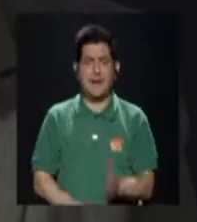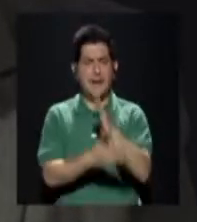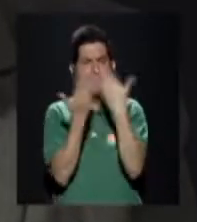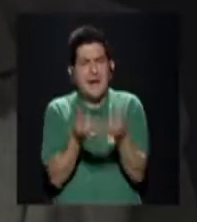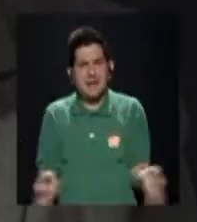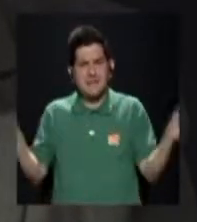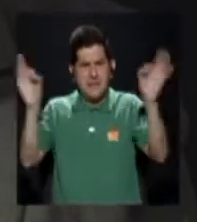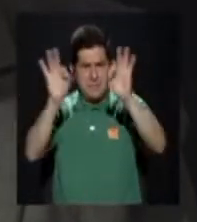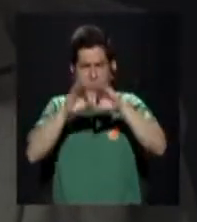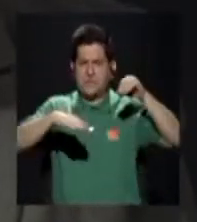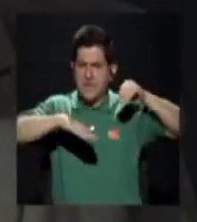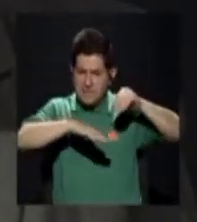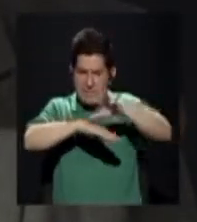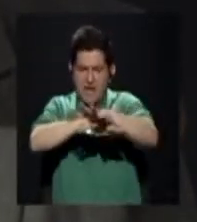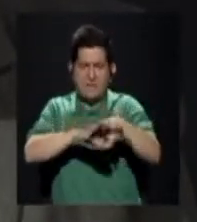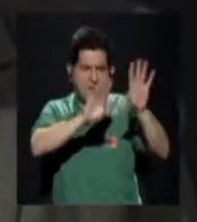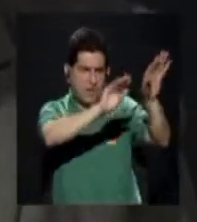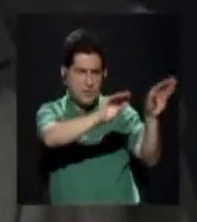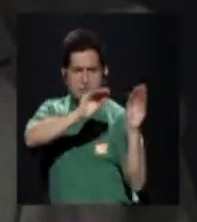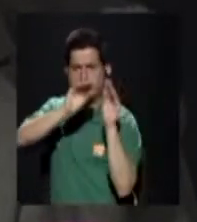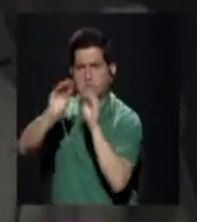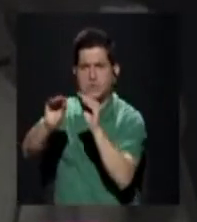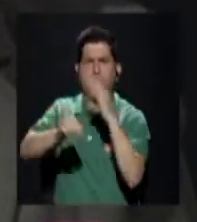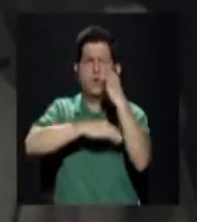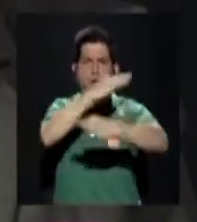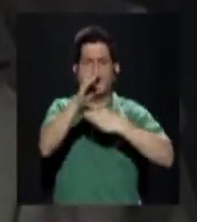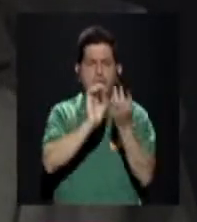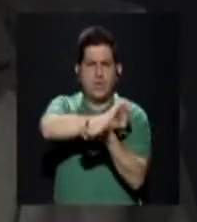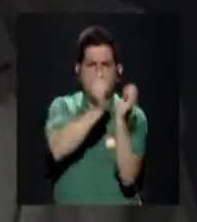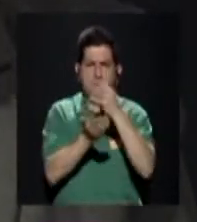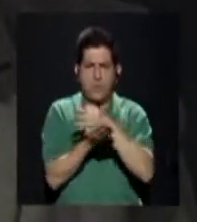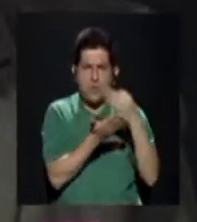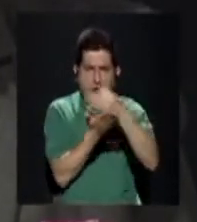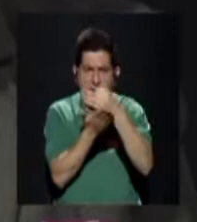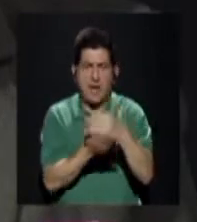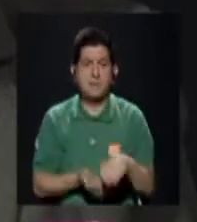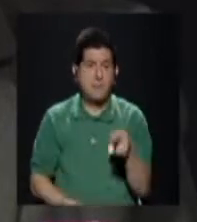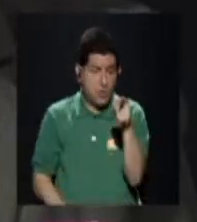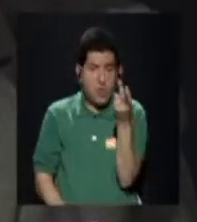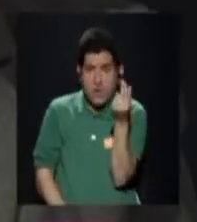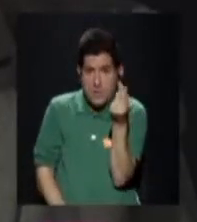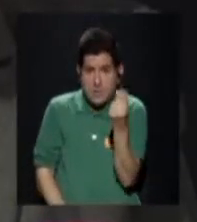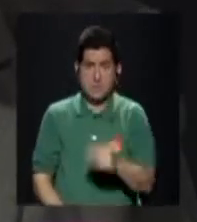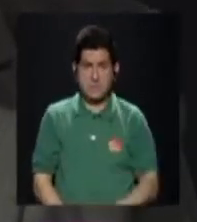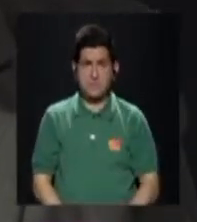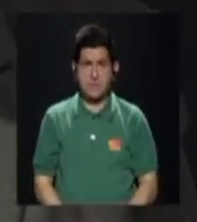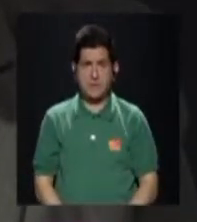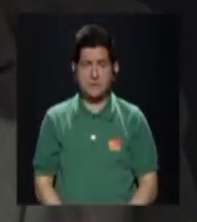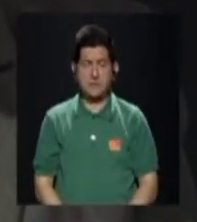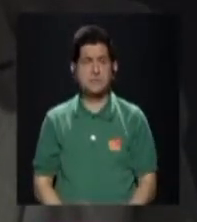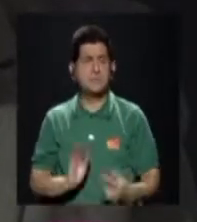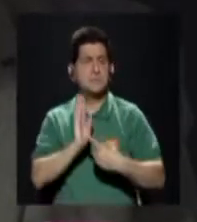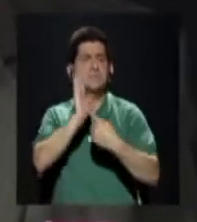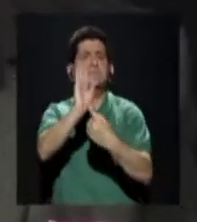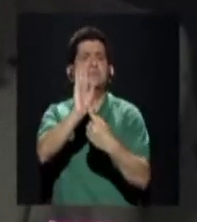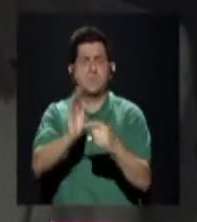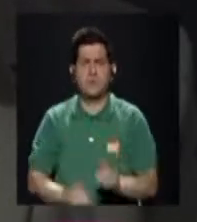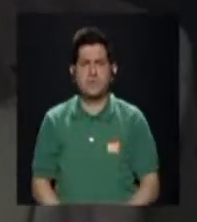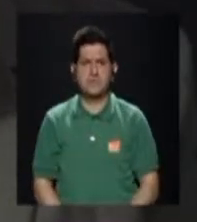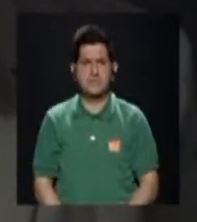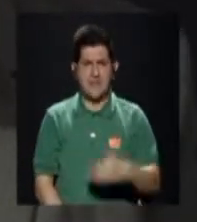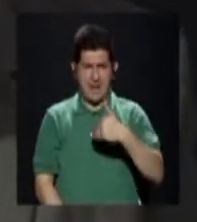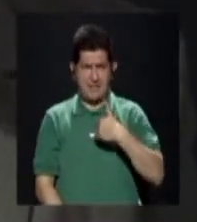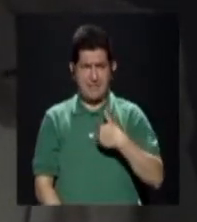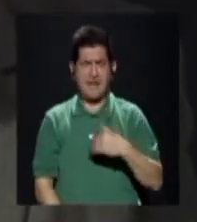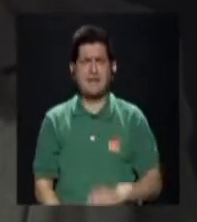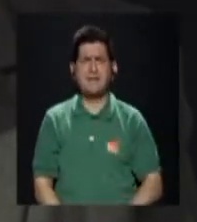parte del efecto de transferencia del tipo de cambio a los precios se está todavía manifestando en el hecho de que aun cuando